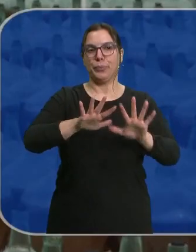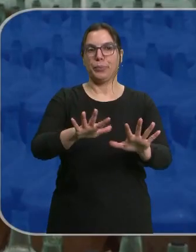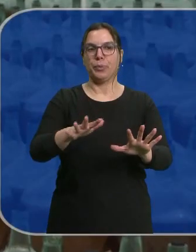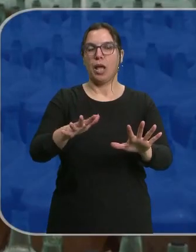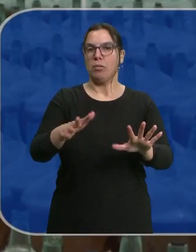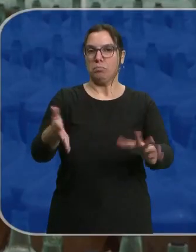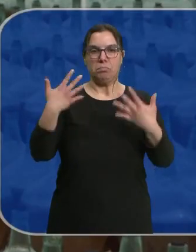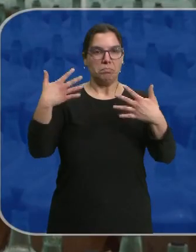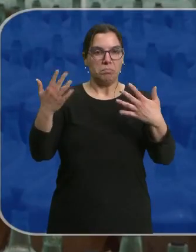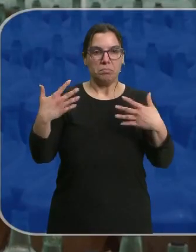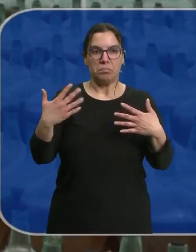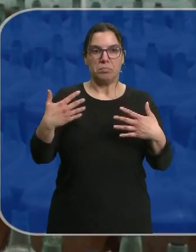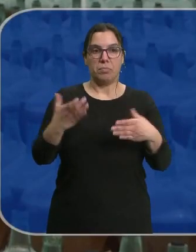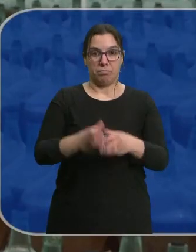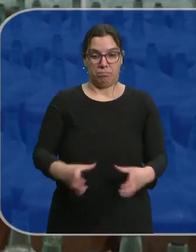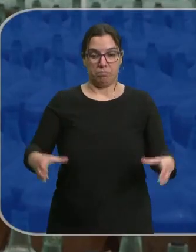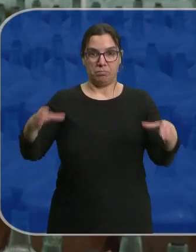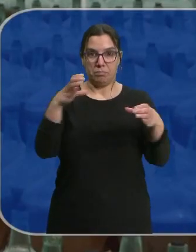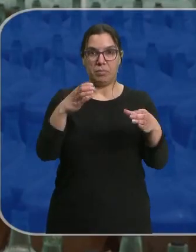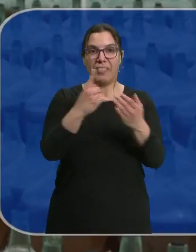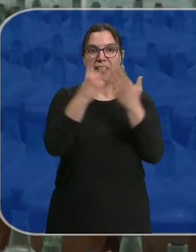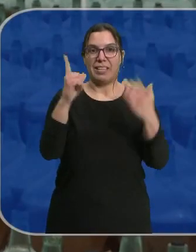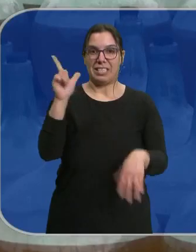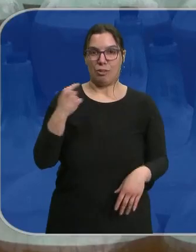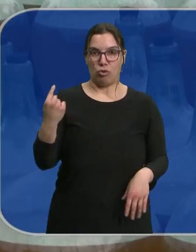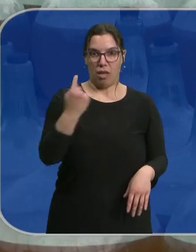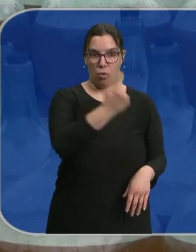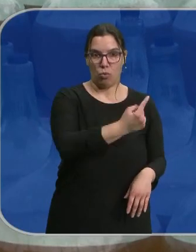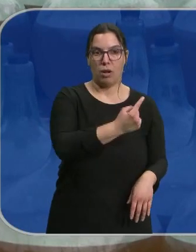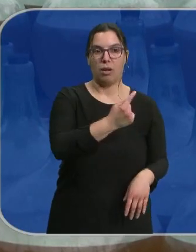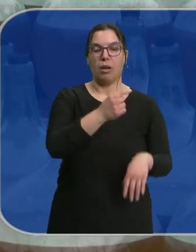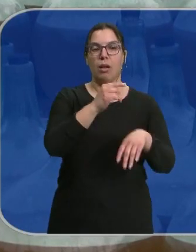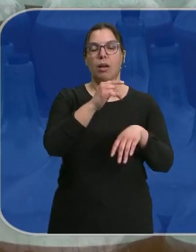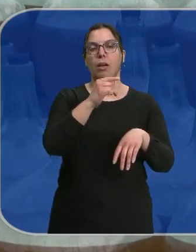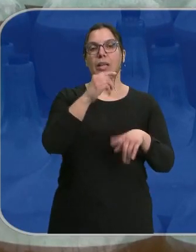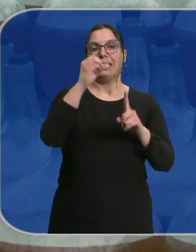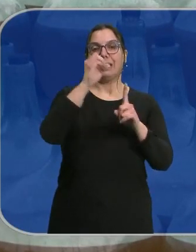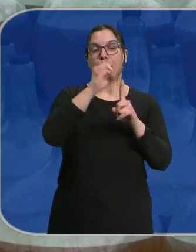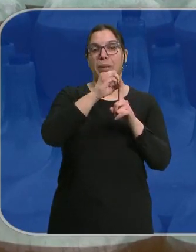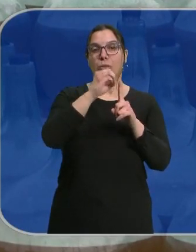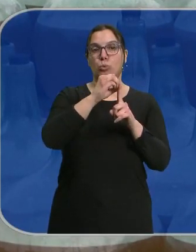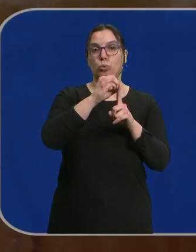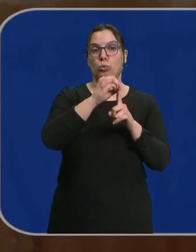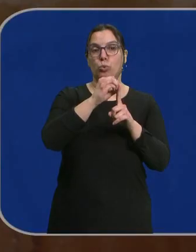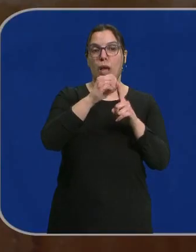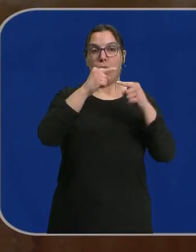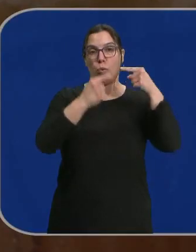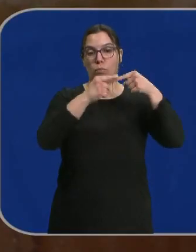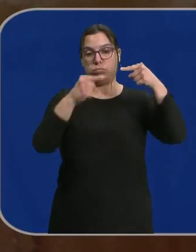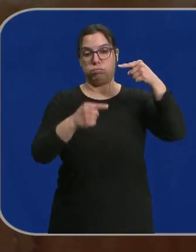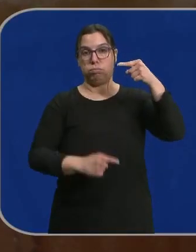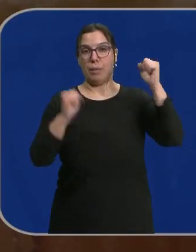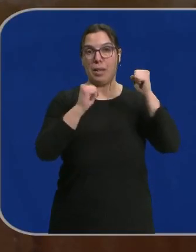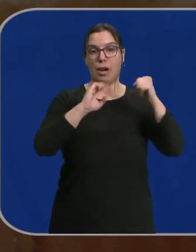la intemperie en estas damajuanas de 16 litros para que pase desde temperaturas bajo cero